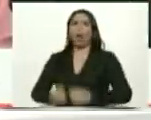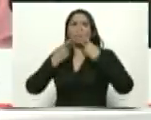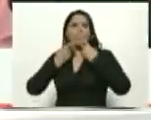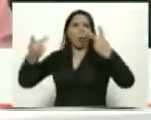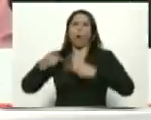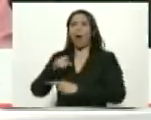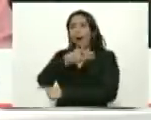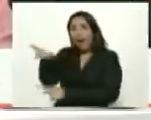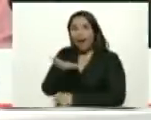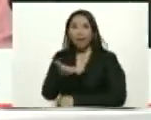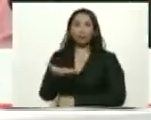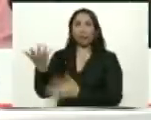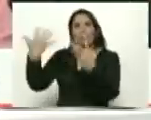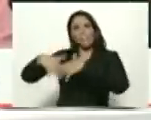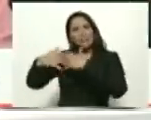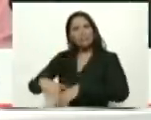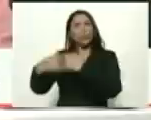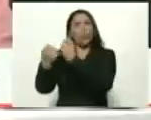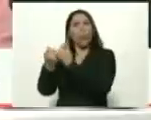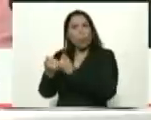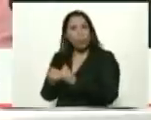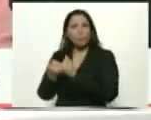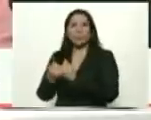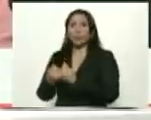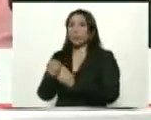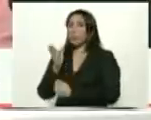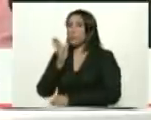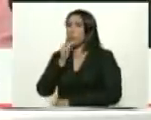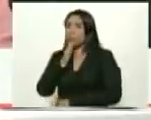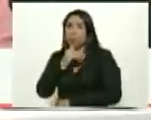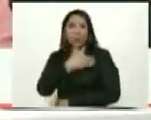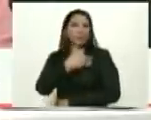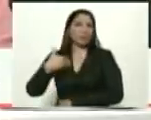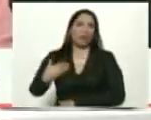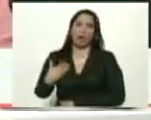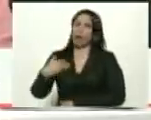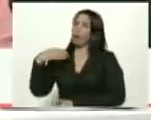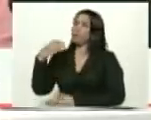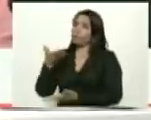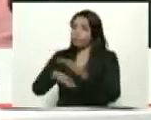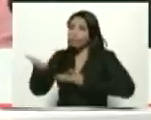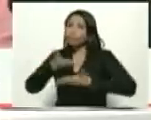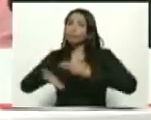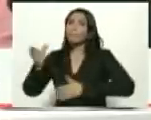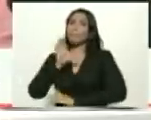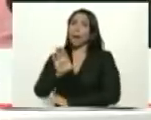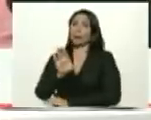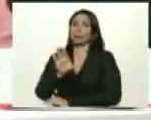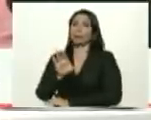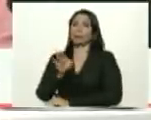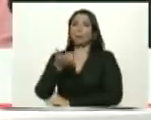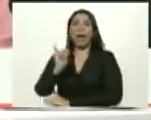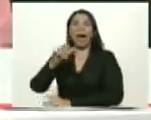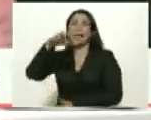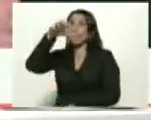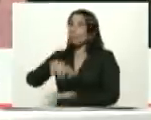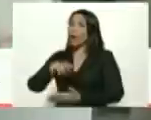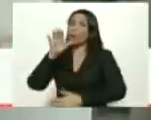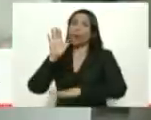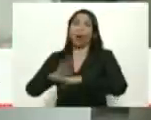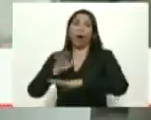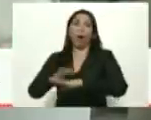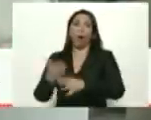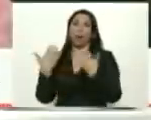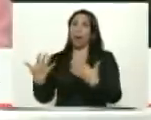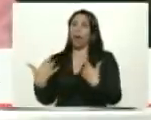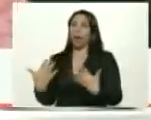estos sectores económicos que no quieren colaborar con el país. Hay un estado de alarma